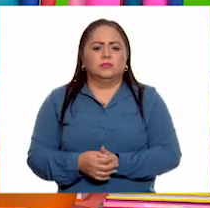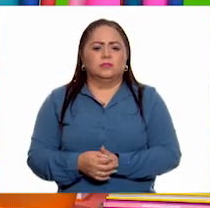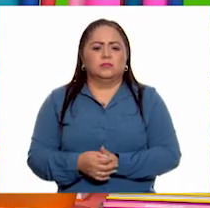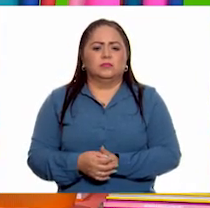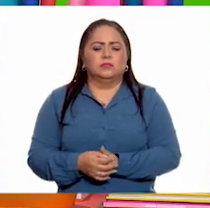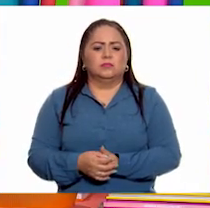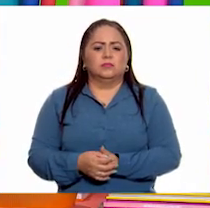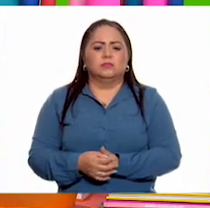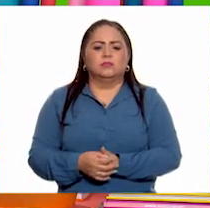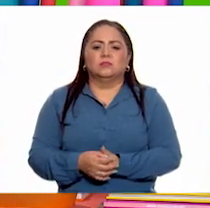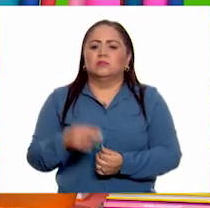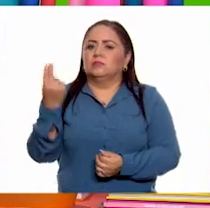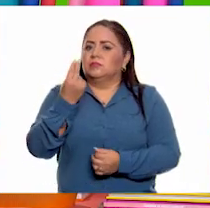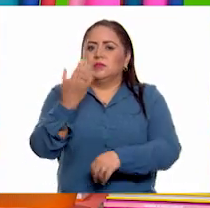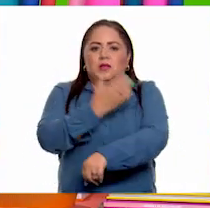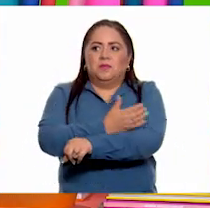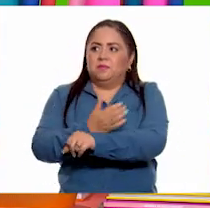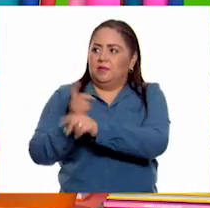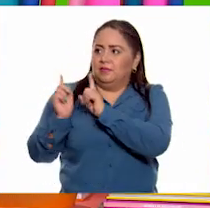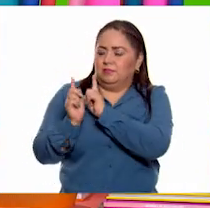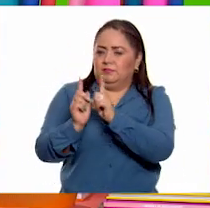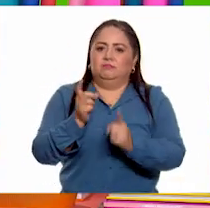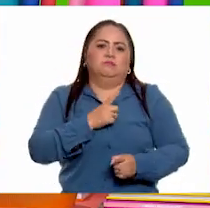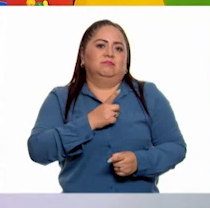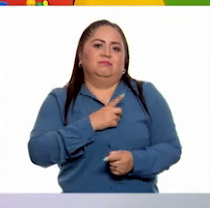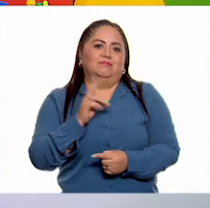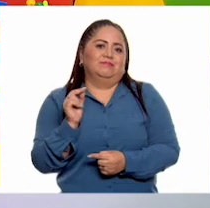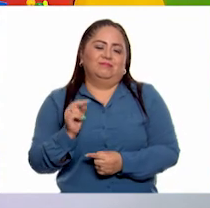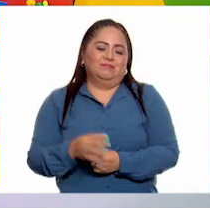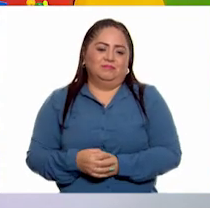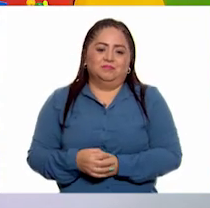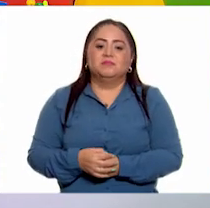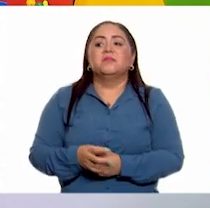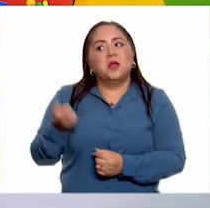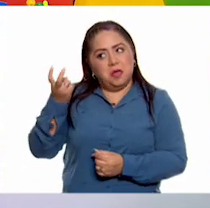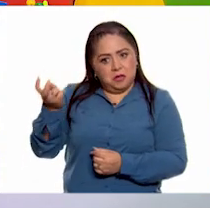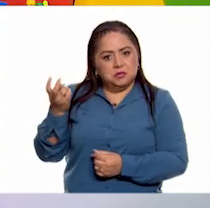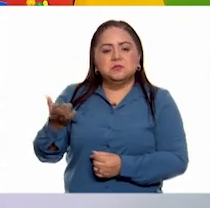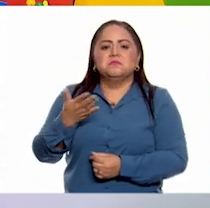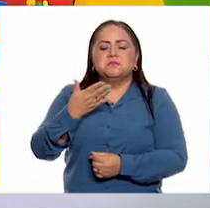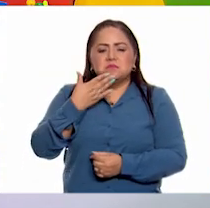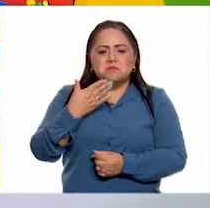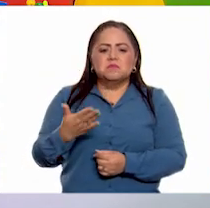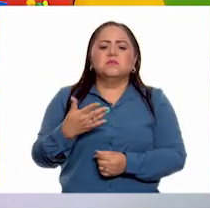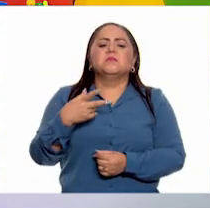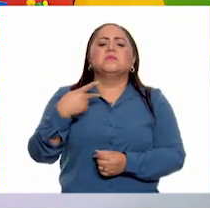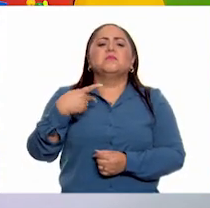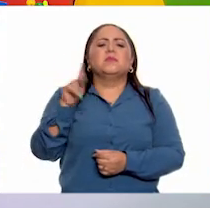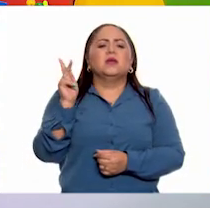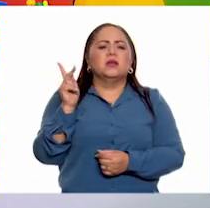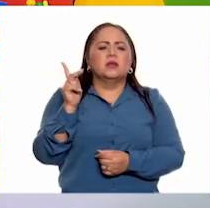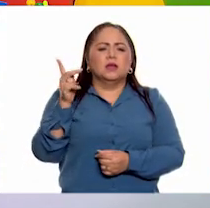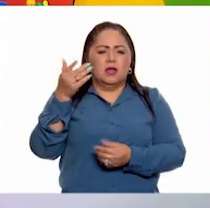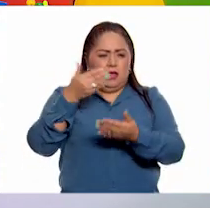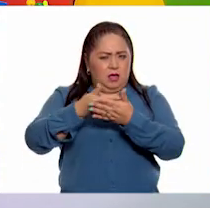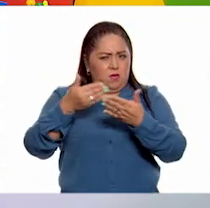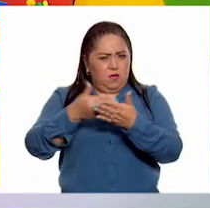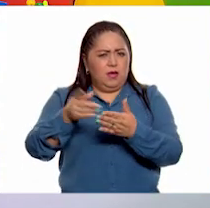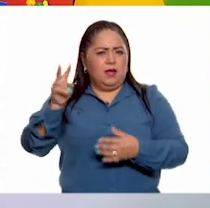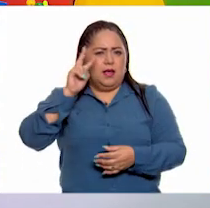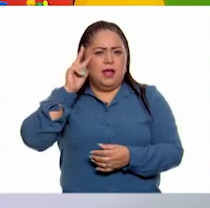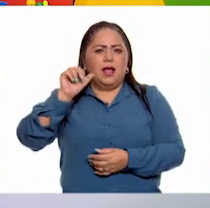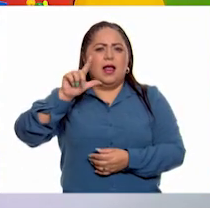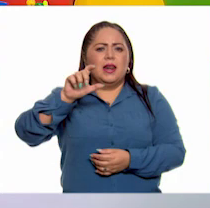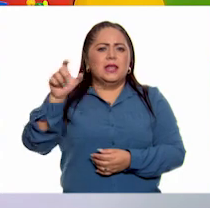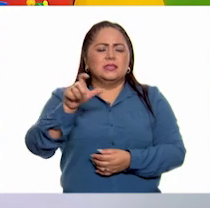Ya sé, estar acompañada por alguien. Esa es una buena opción. ¿Qué te parece si vamos a ver a